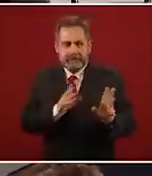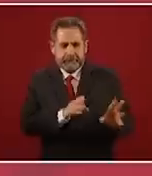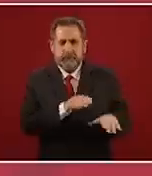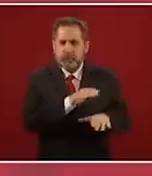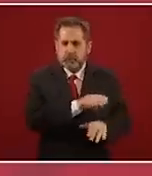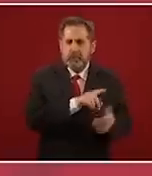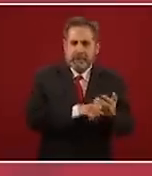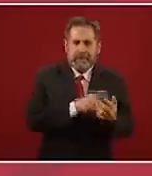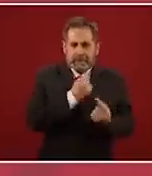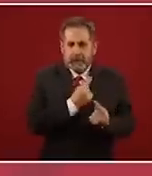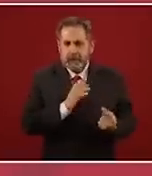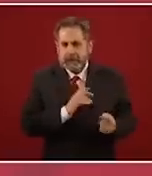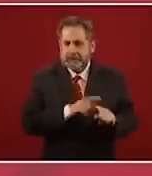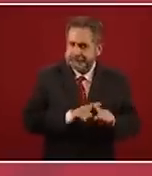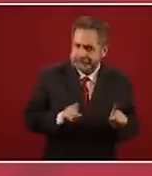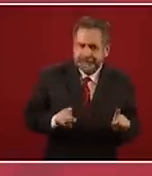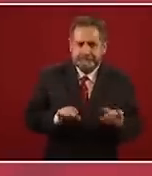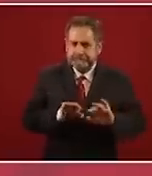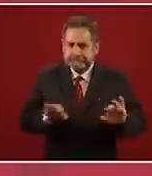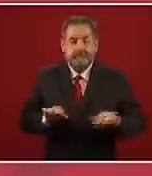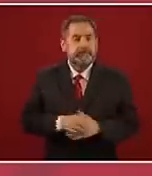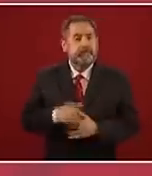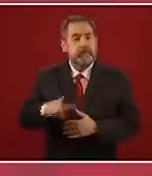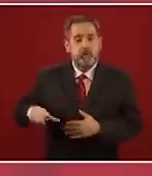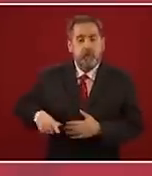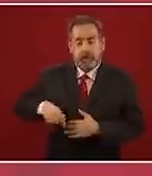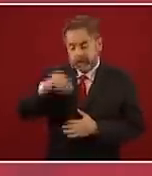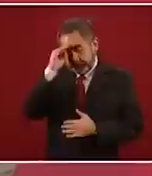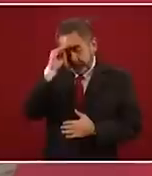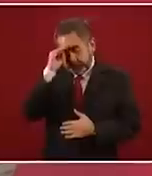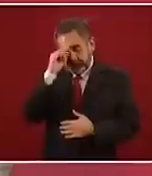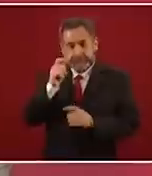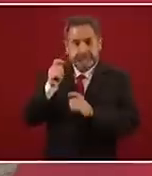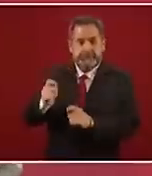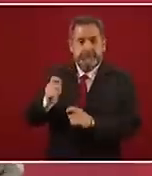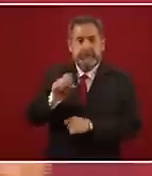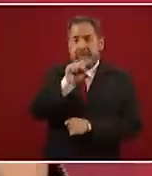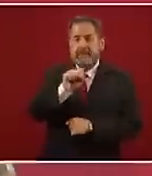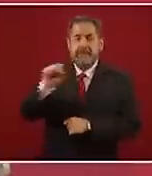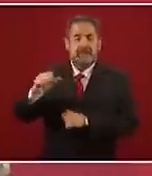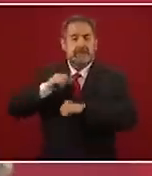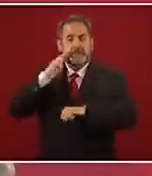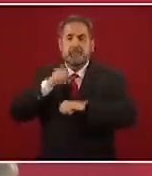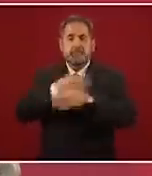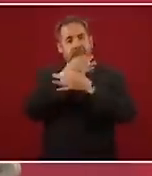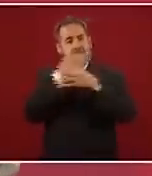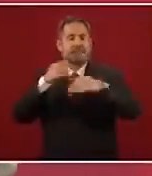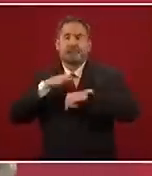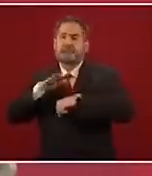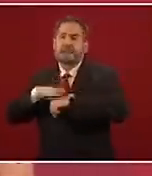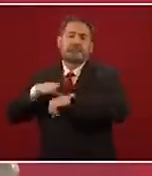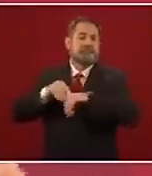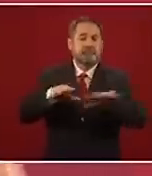Entonces, a nivel de todo el gobierno se ha decidido que la Secretaría de Salud es la vocera única y al interior de la Secretaría,